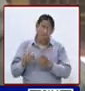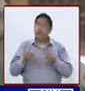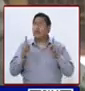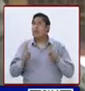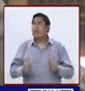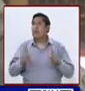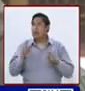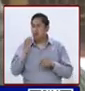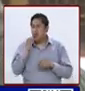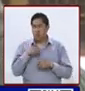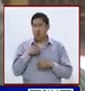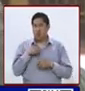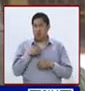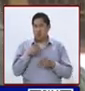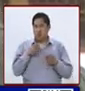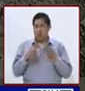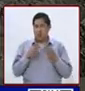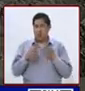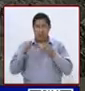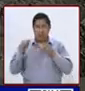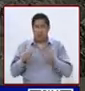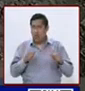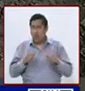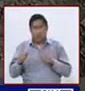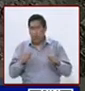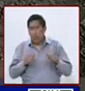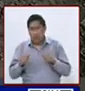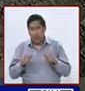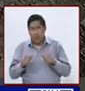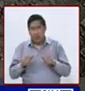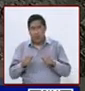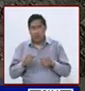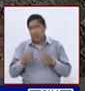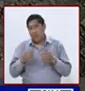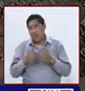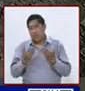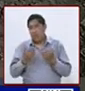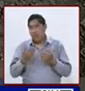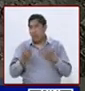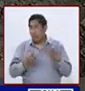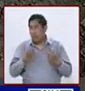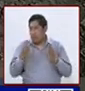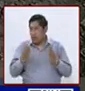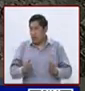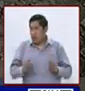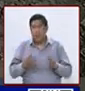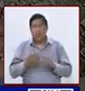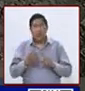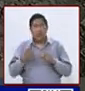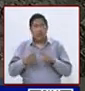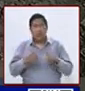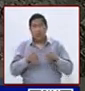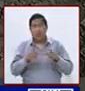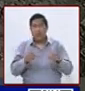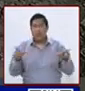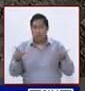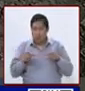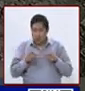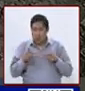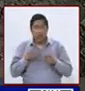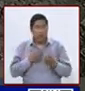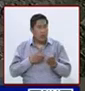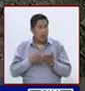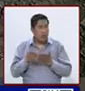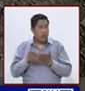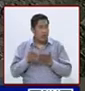personas inescrupulosas que se dedican a este tipo de atropellos contra los visitantes, gente que viene de diferentes lugares y la